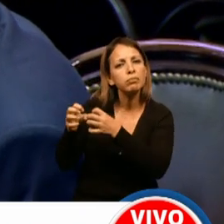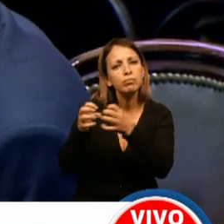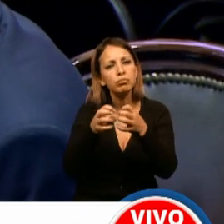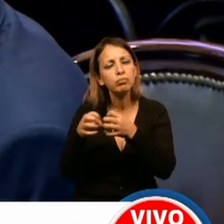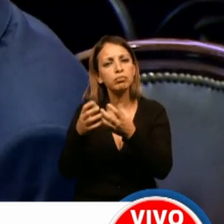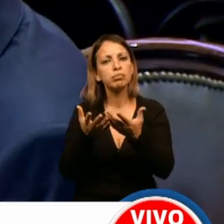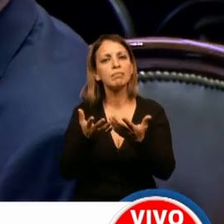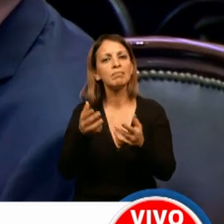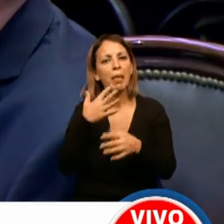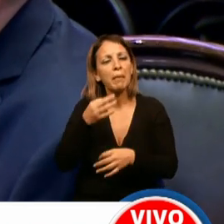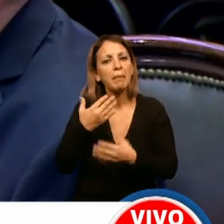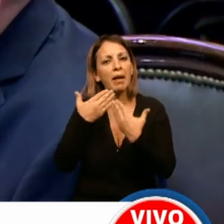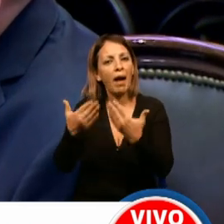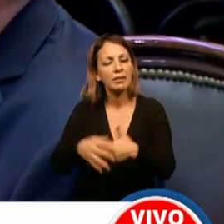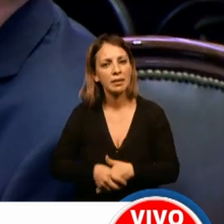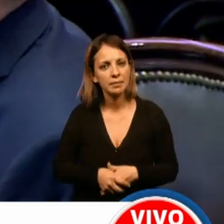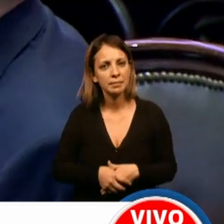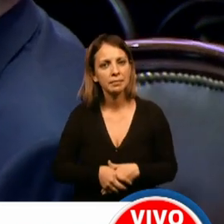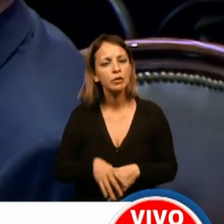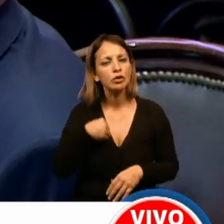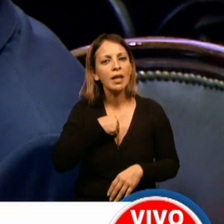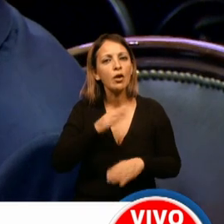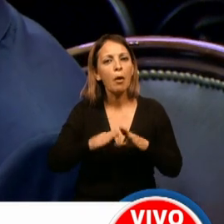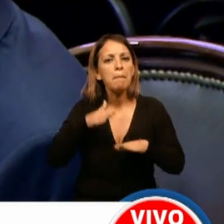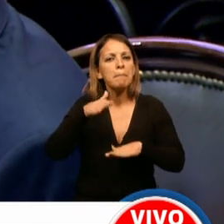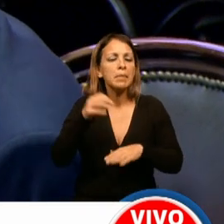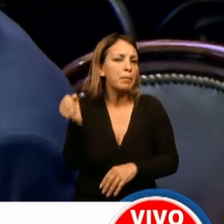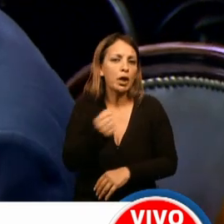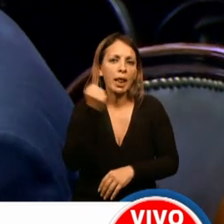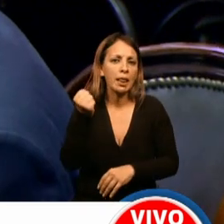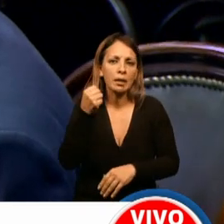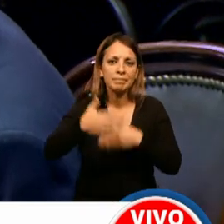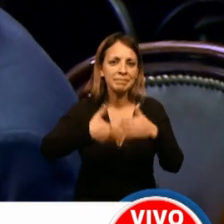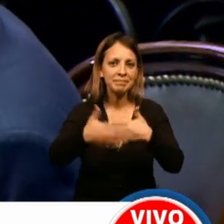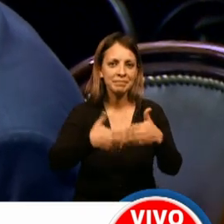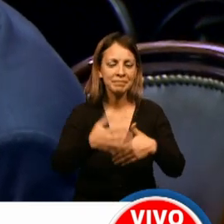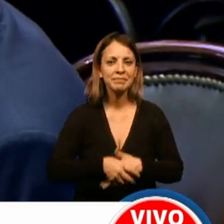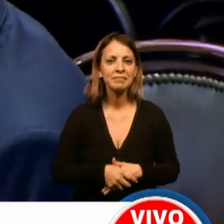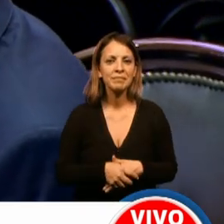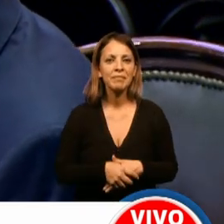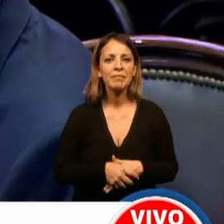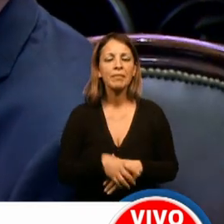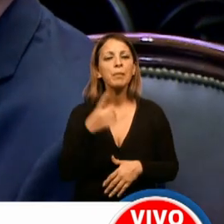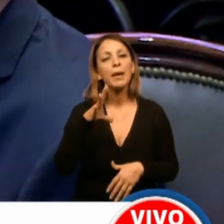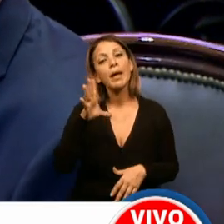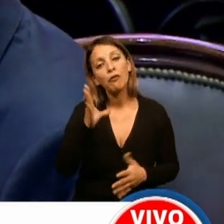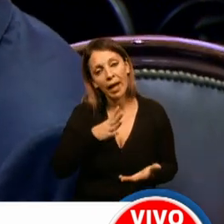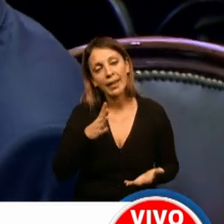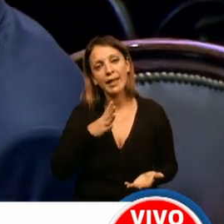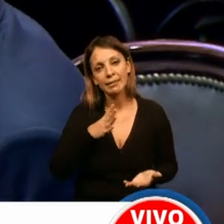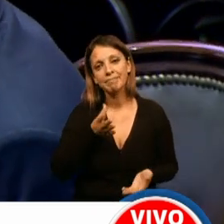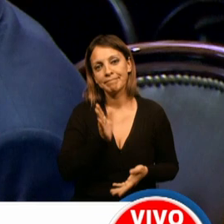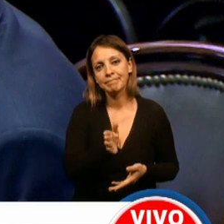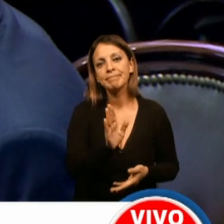y creo que estamos en un dando un paso importante en el sentido del que hablaba pero que resta un largo recorrido